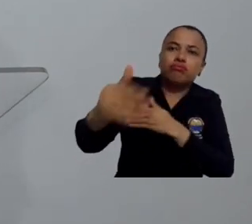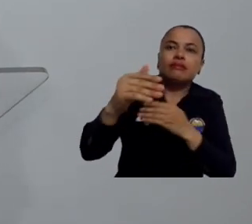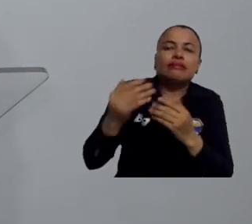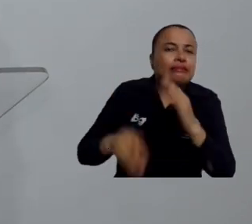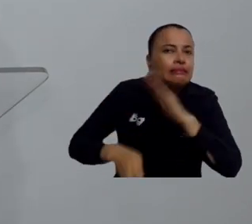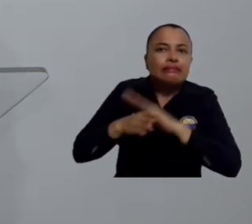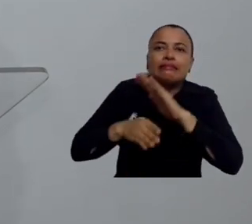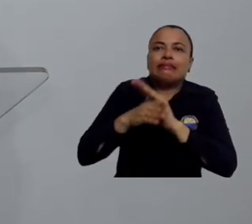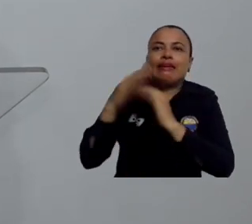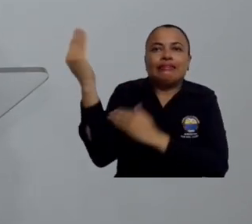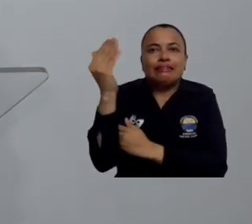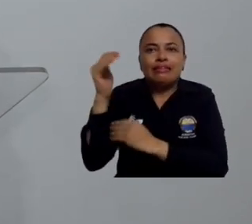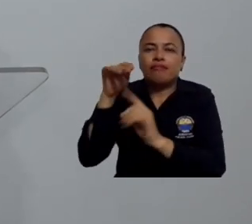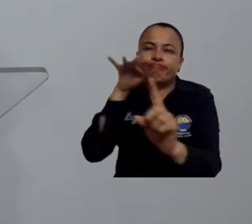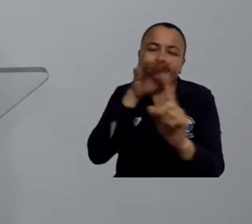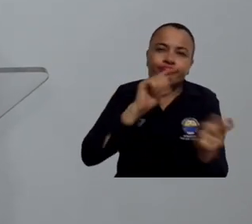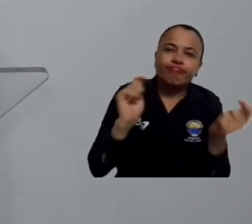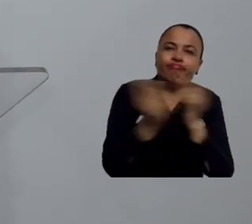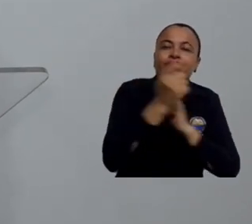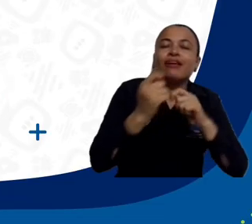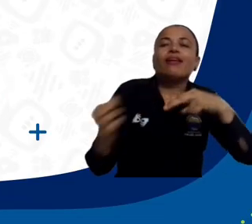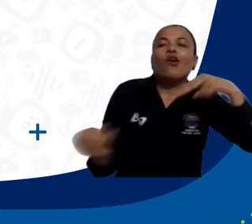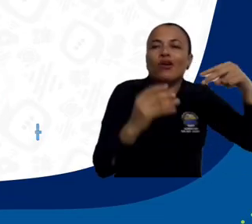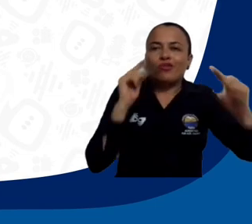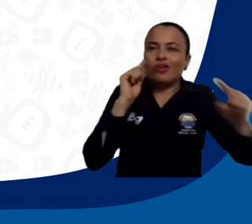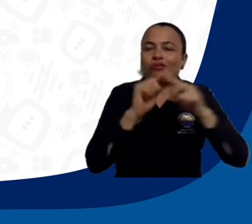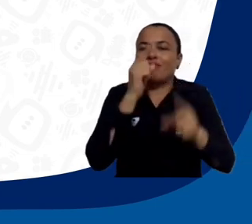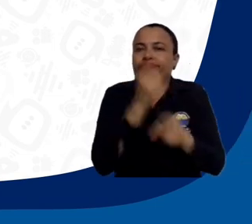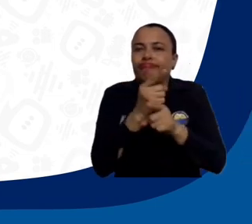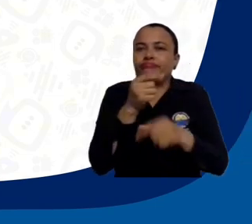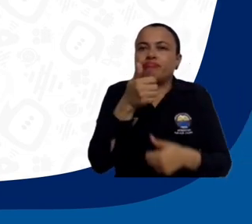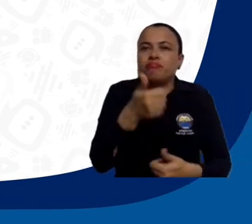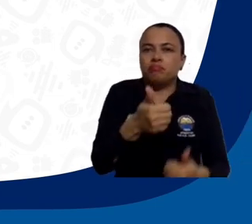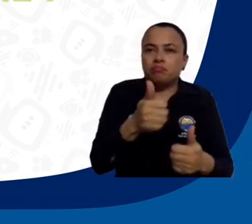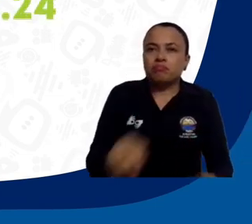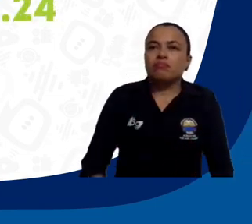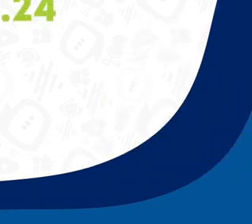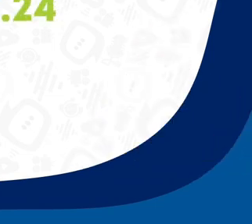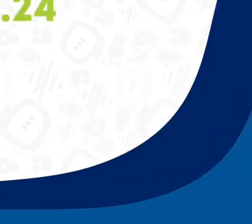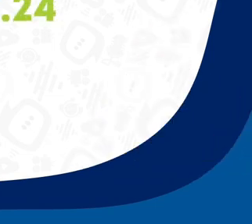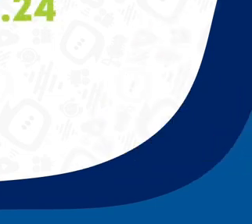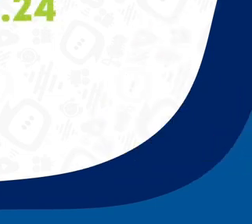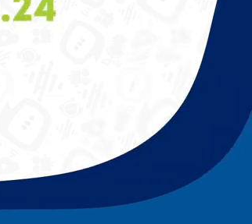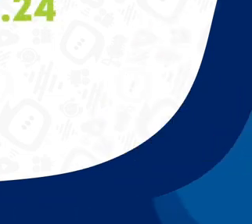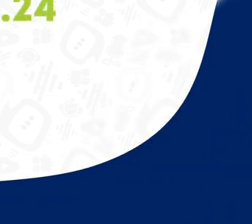transformando vidas, porque ese es el verdadero propósito de la educación. Aún más incluyente.